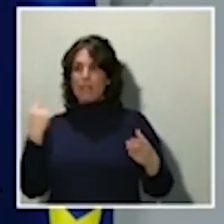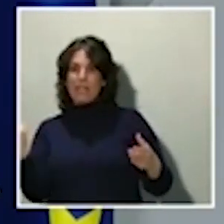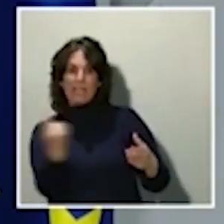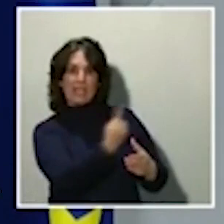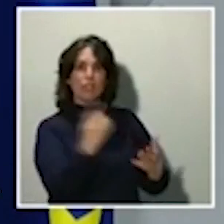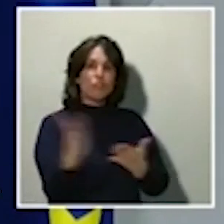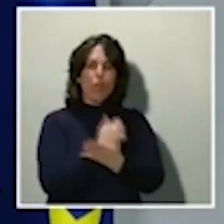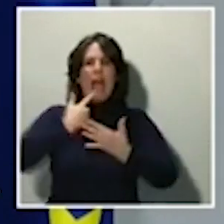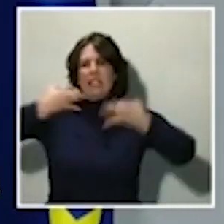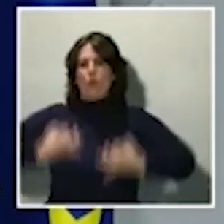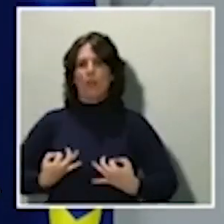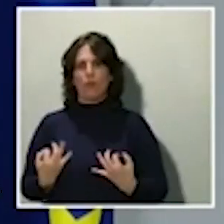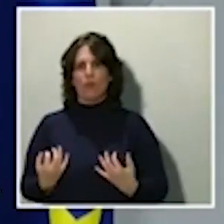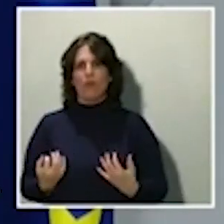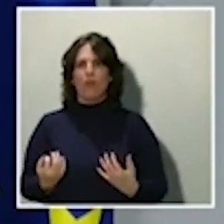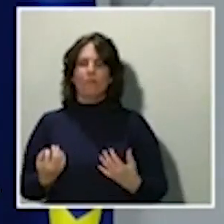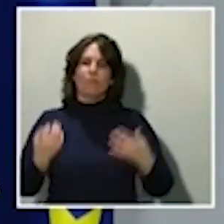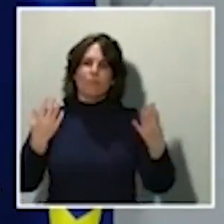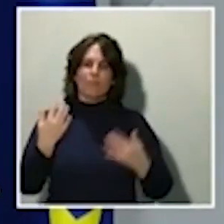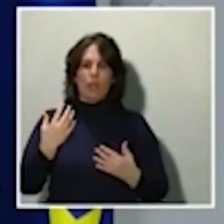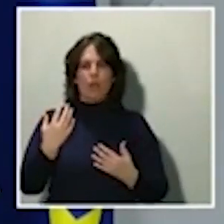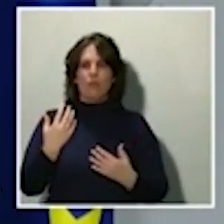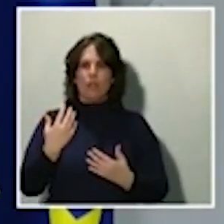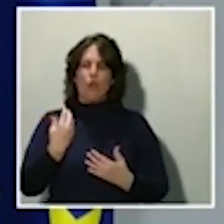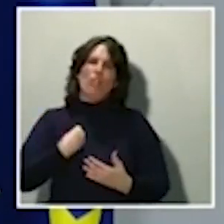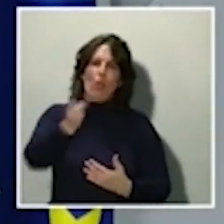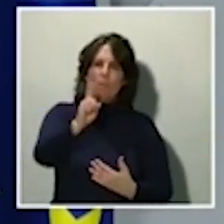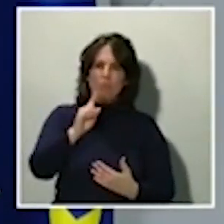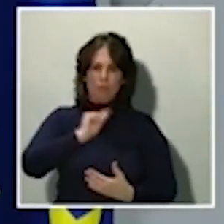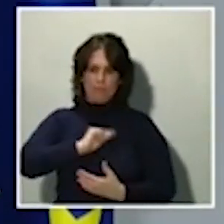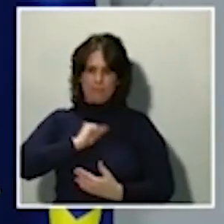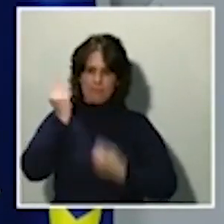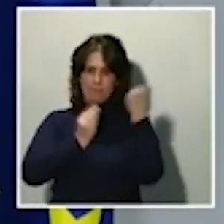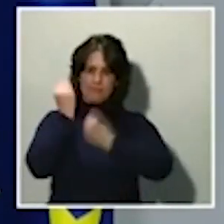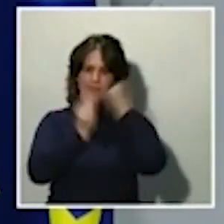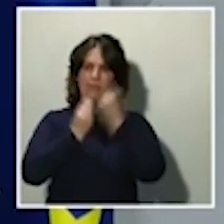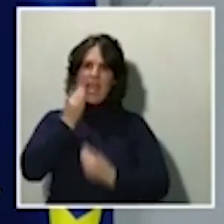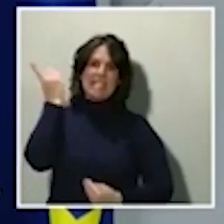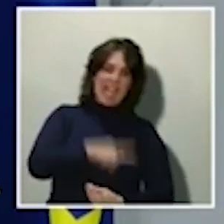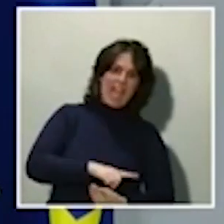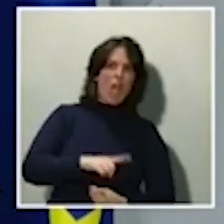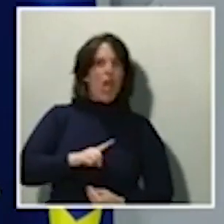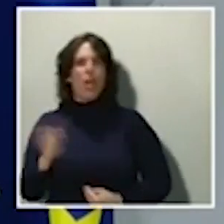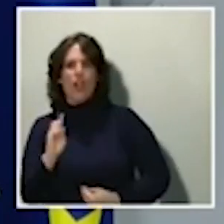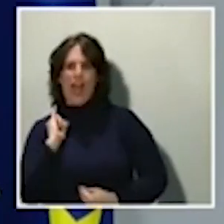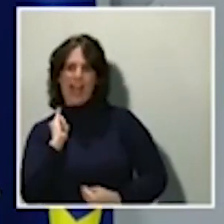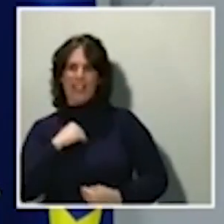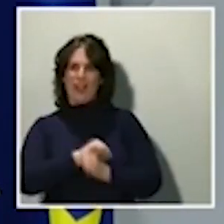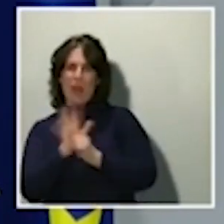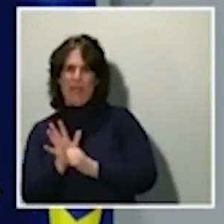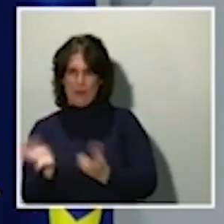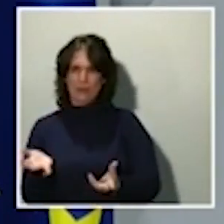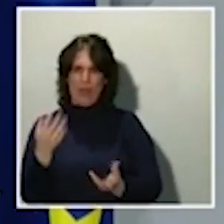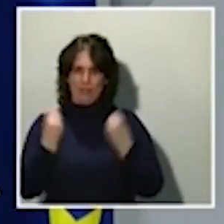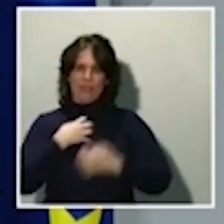mismo estar en tu casa sabiendo si tienes o no tienes la enfermedad y ahí se va a hacer un esfuerzo muy importante por poder retomar las